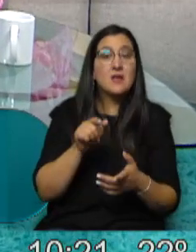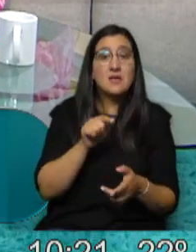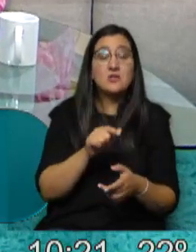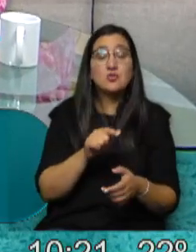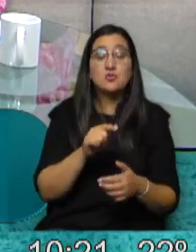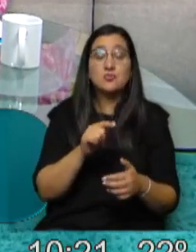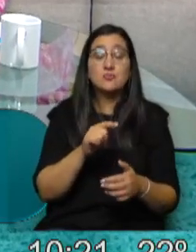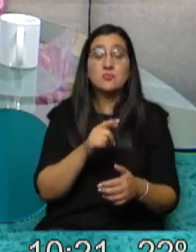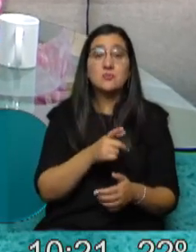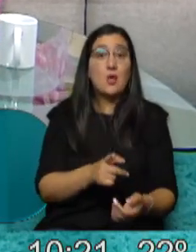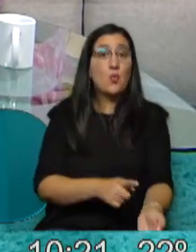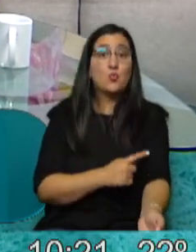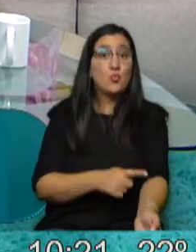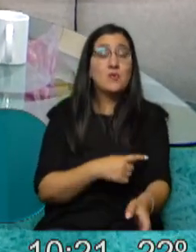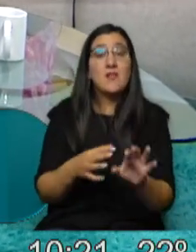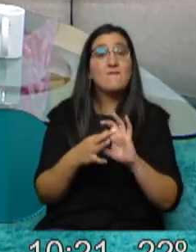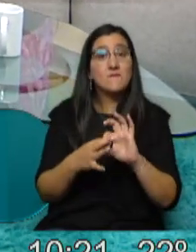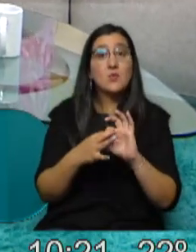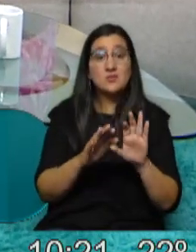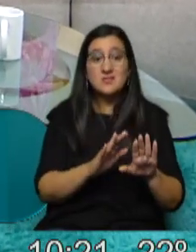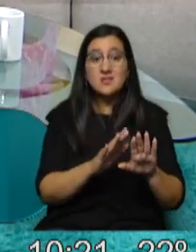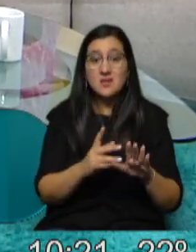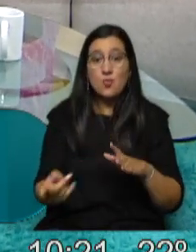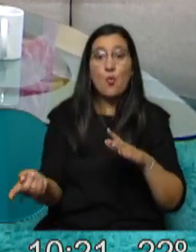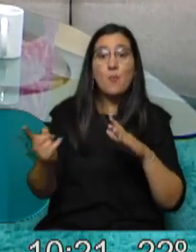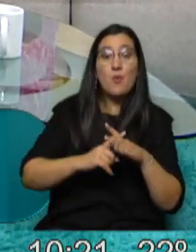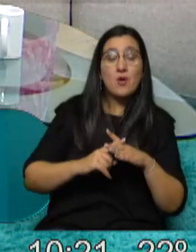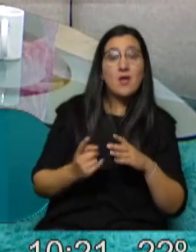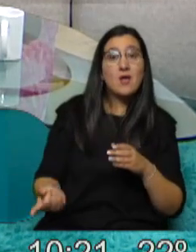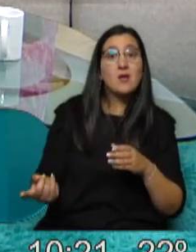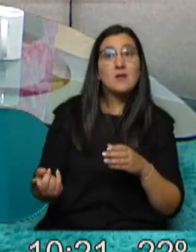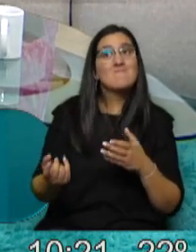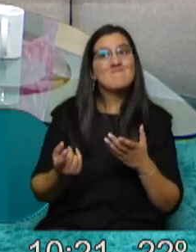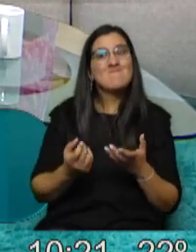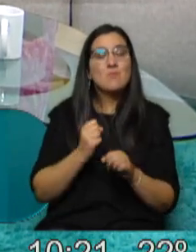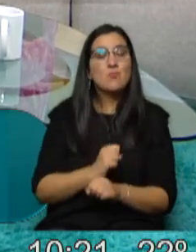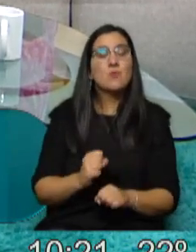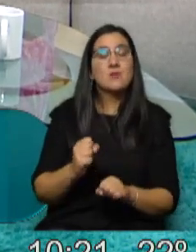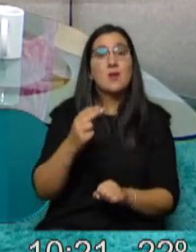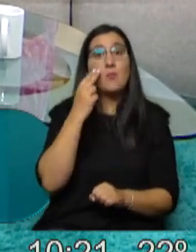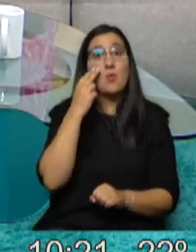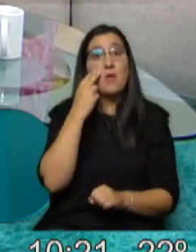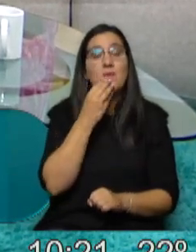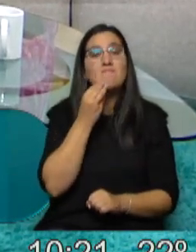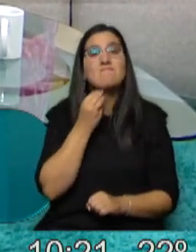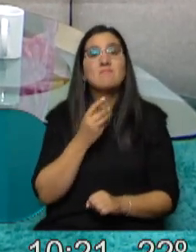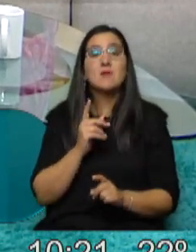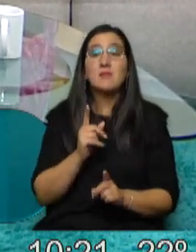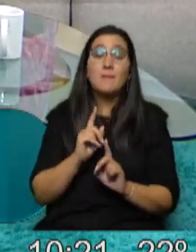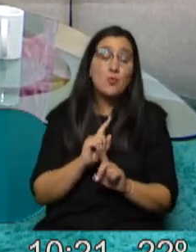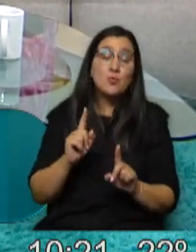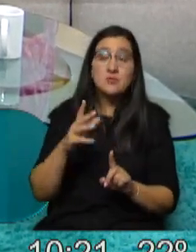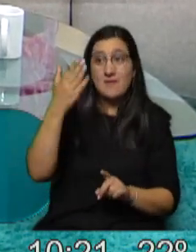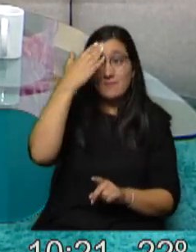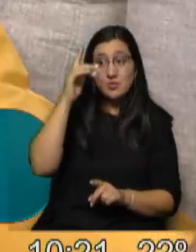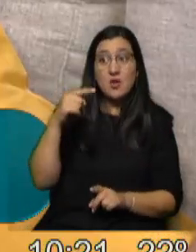ciertos, establecen ciertos vínculos y la incorporación de uno nuevo a veces puede... Y además nosotros no sabemos el que incorporamos